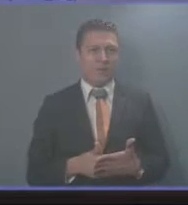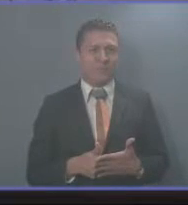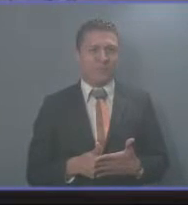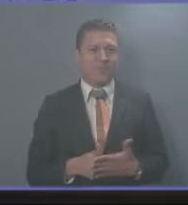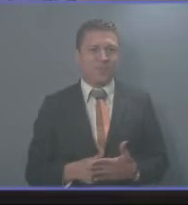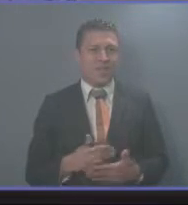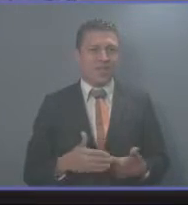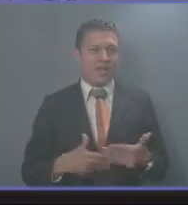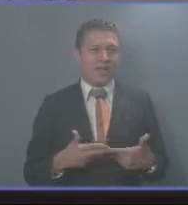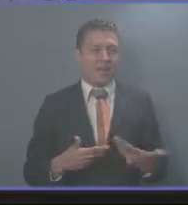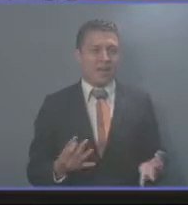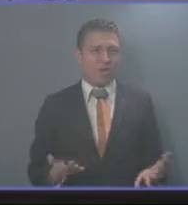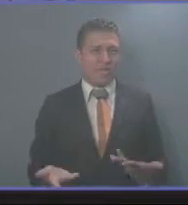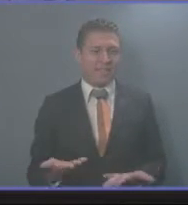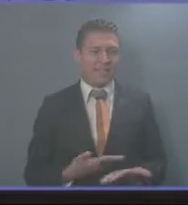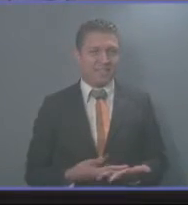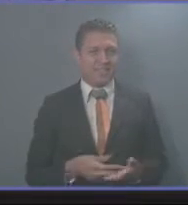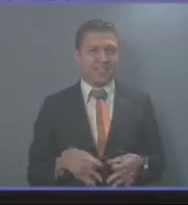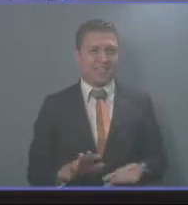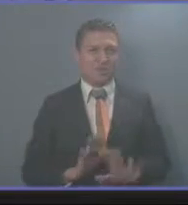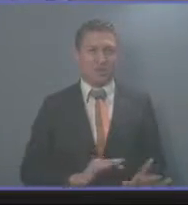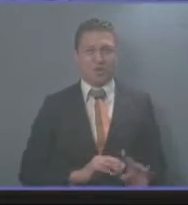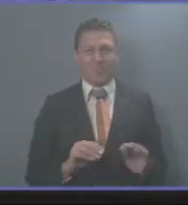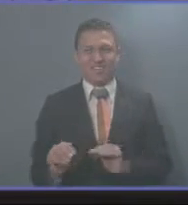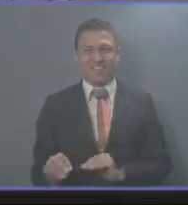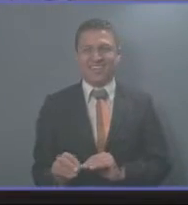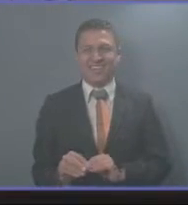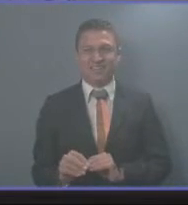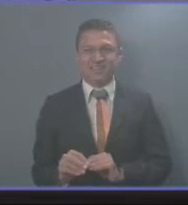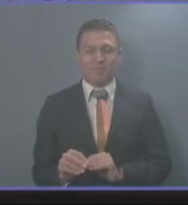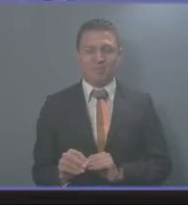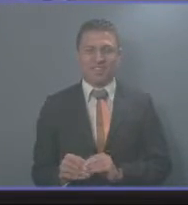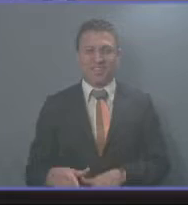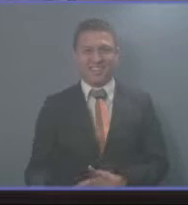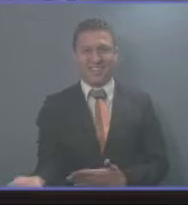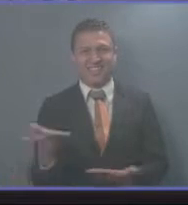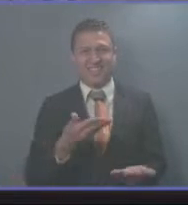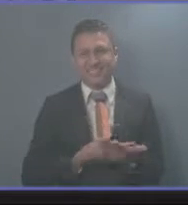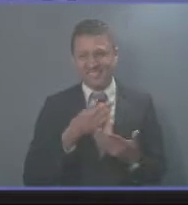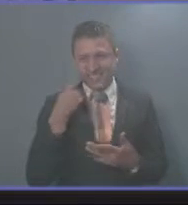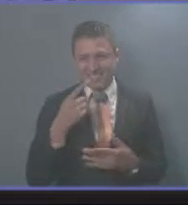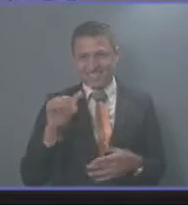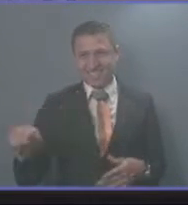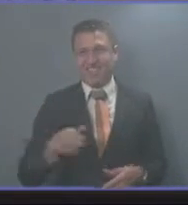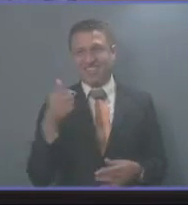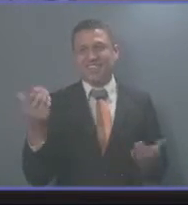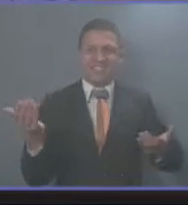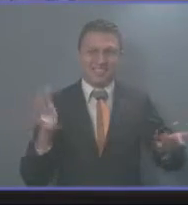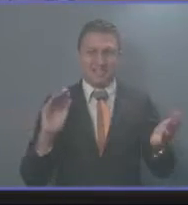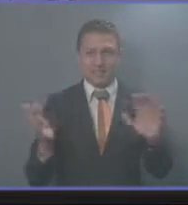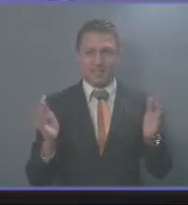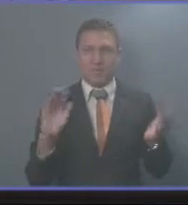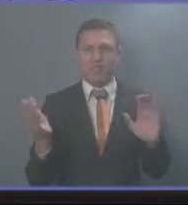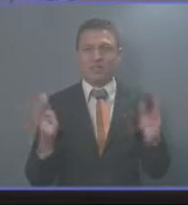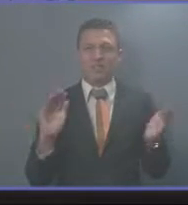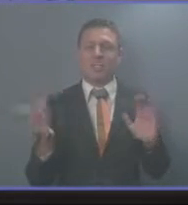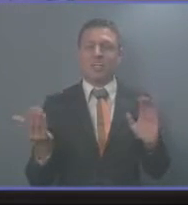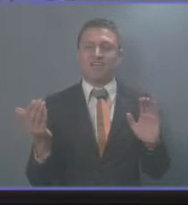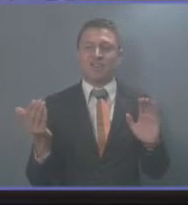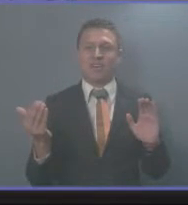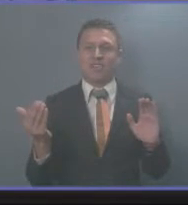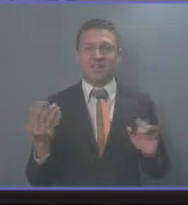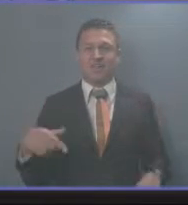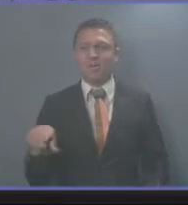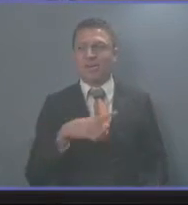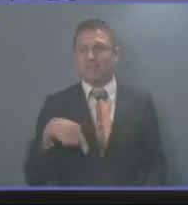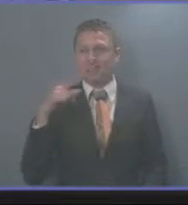fecha adolecen de graves problemas de deterioro, lo cual provoca, entre otras situaciones, accidentes de